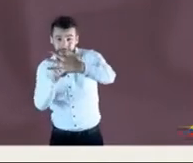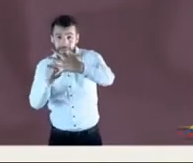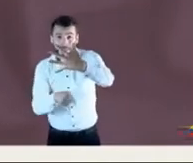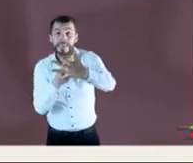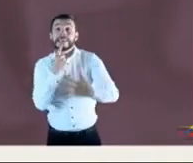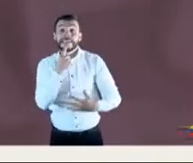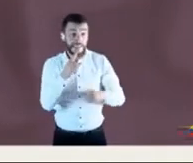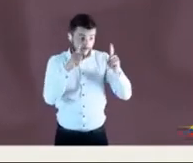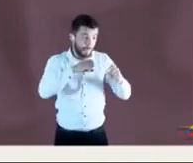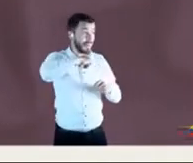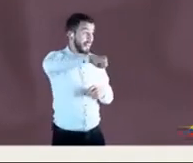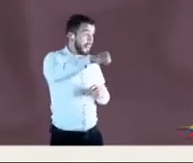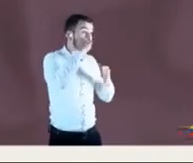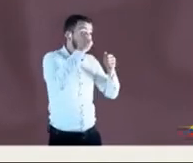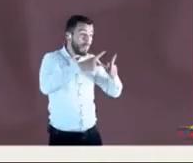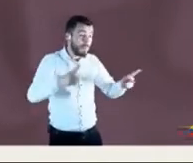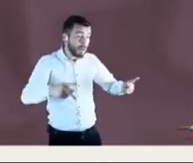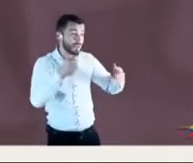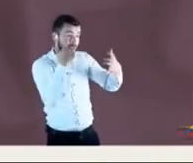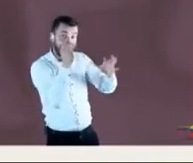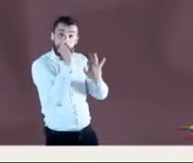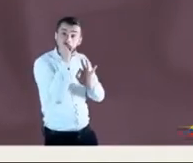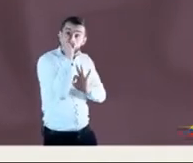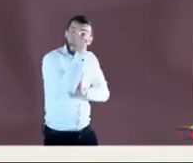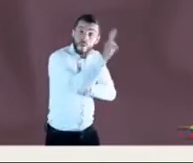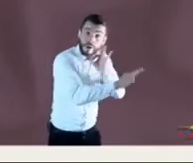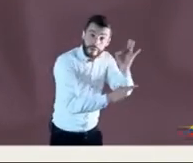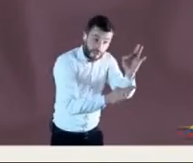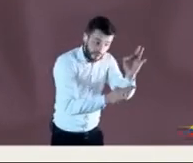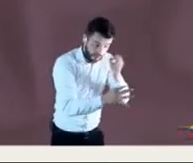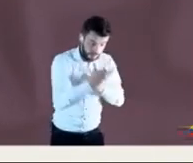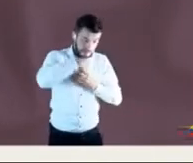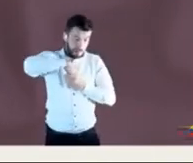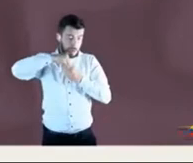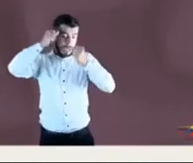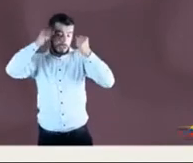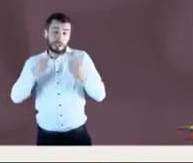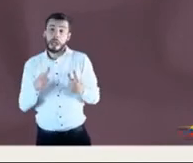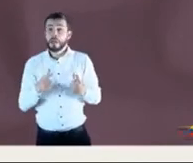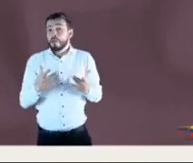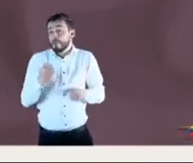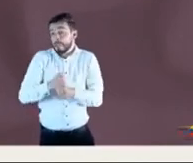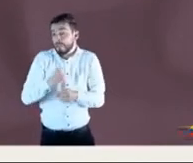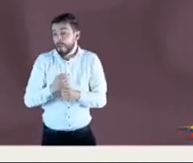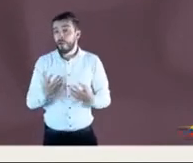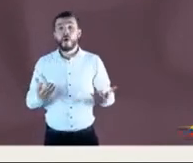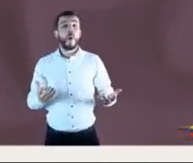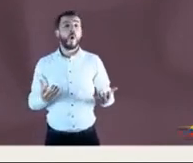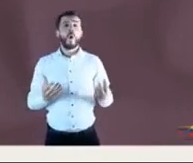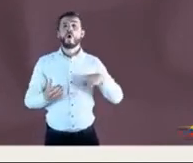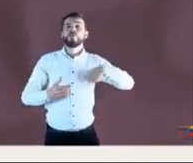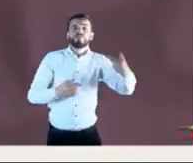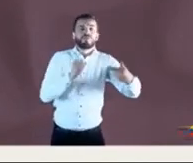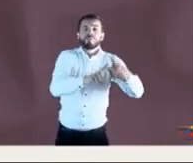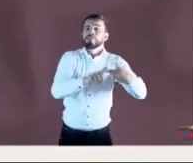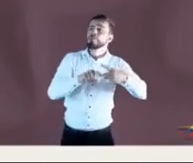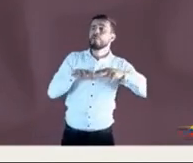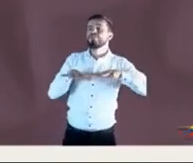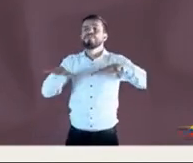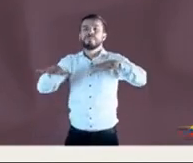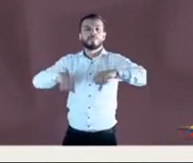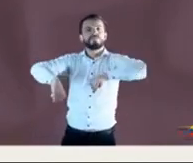derechos humanos, sea este un funcionario del Estado, sea este un activista comunal, sea